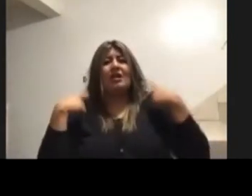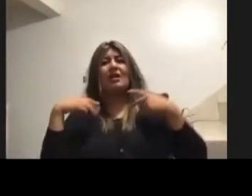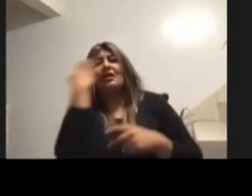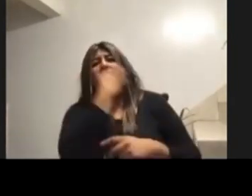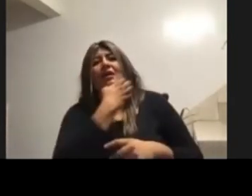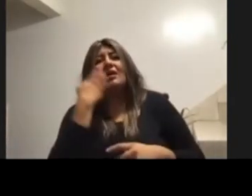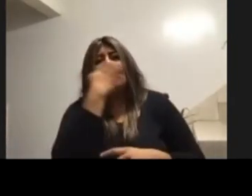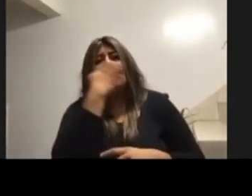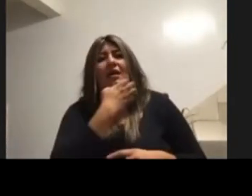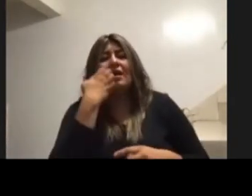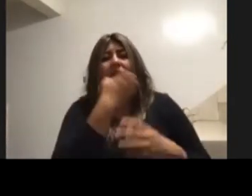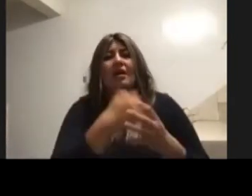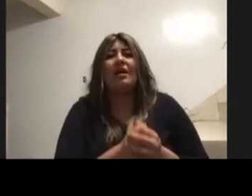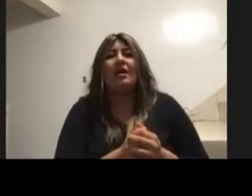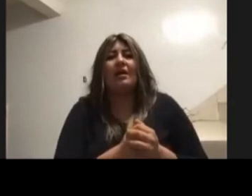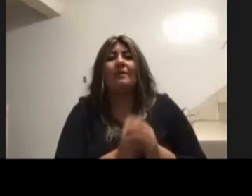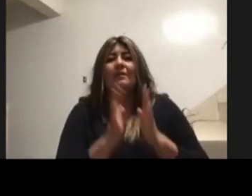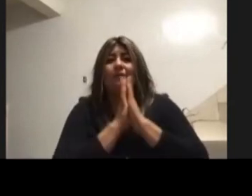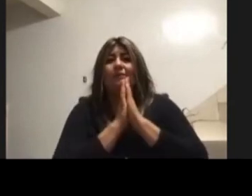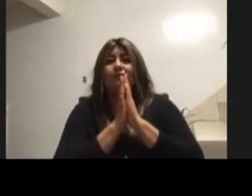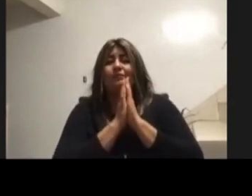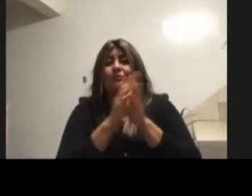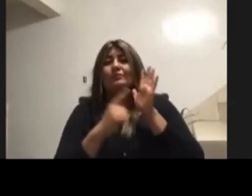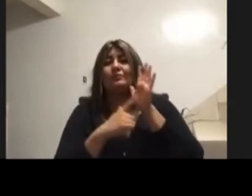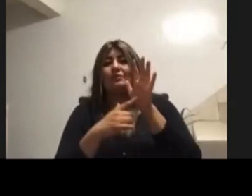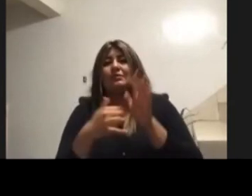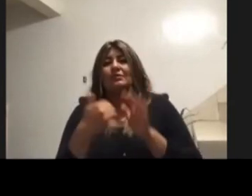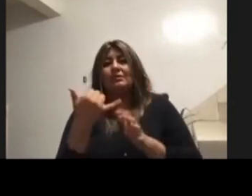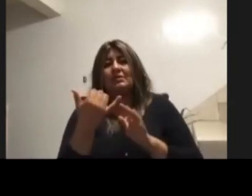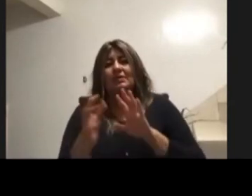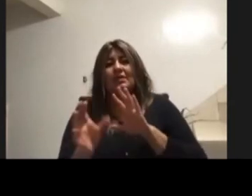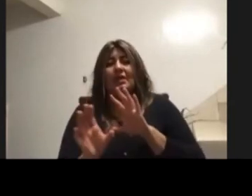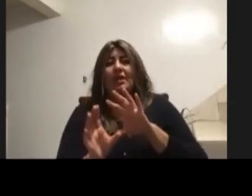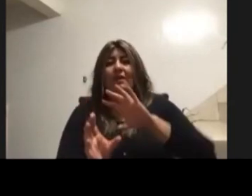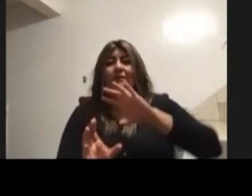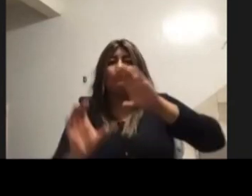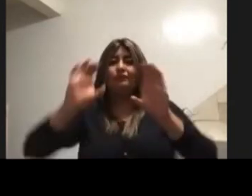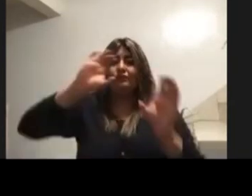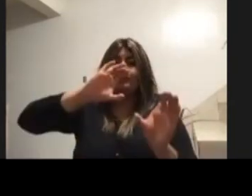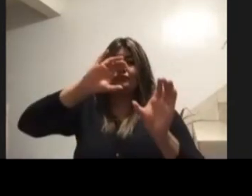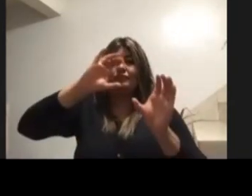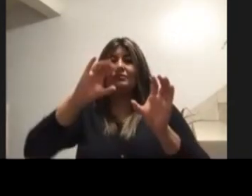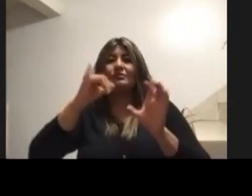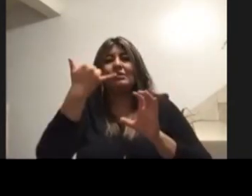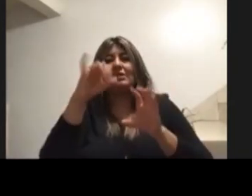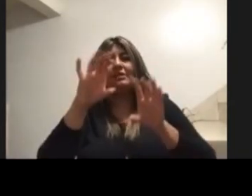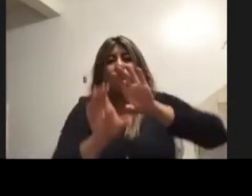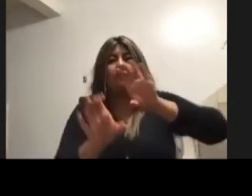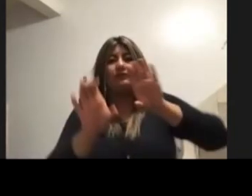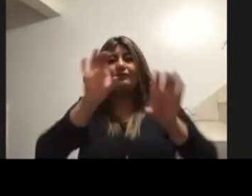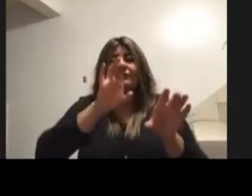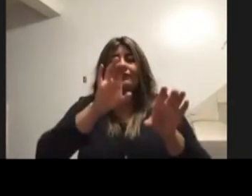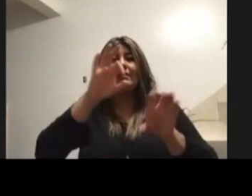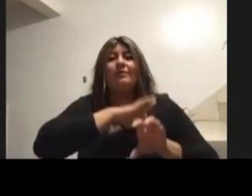teléfono al revés o la pantalla al revés, porque si no